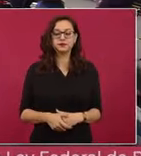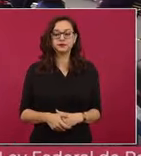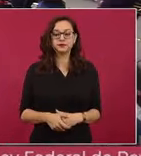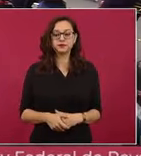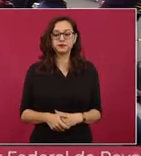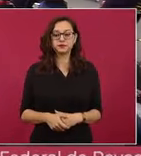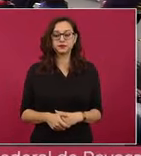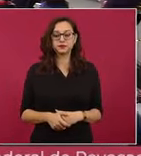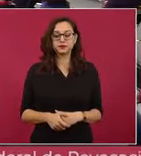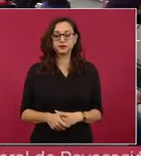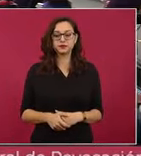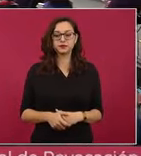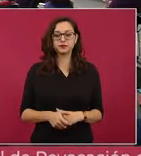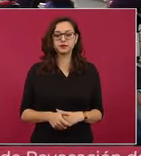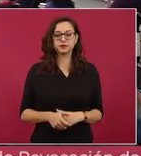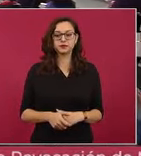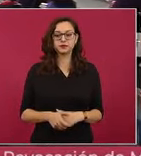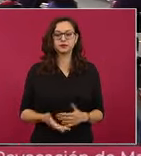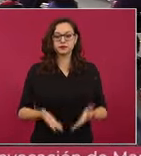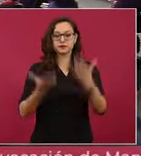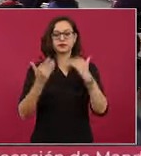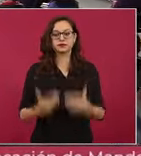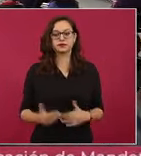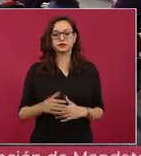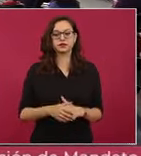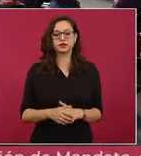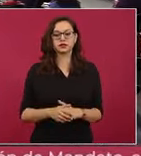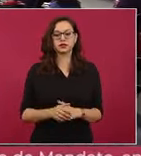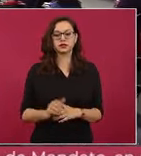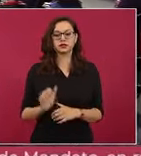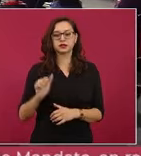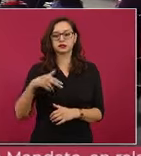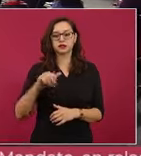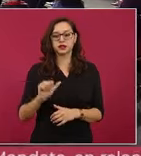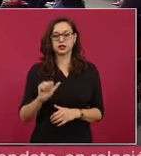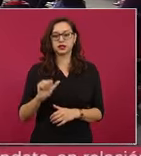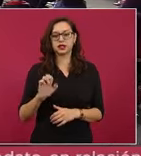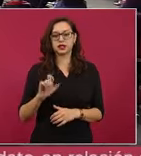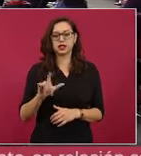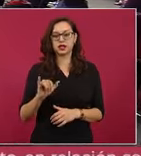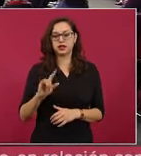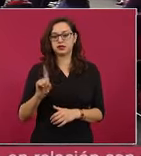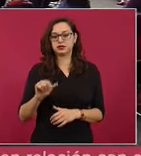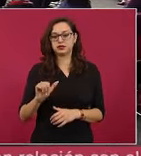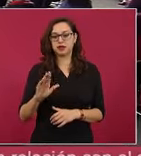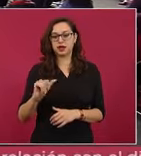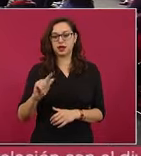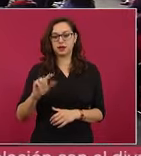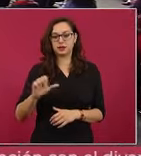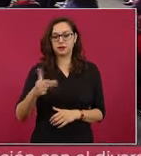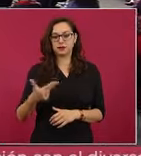Entonces, vamos con Ana Elizabeth García Vilches.